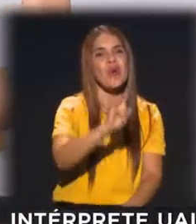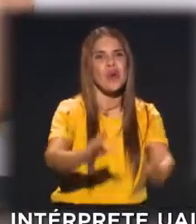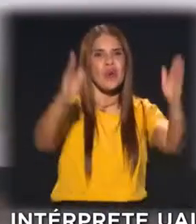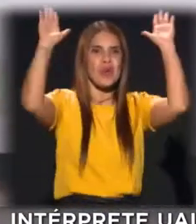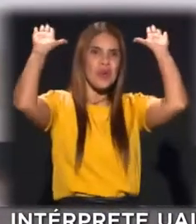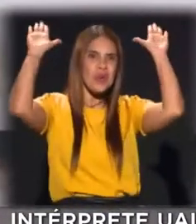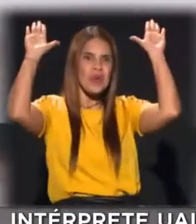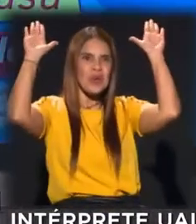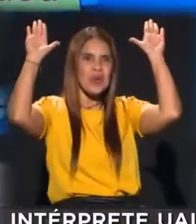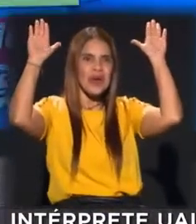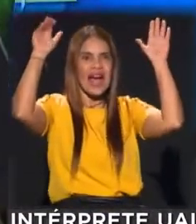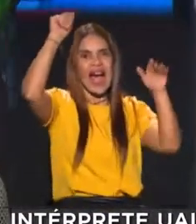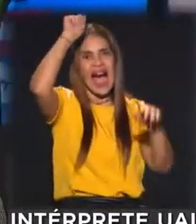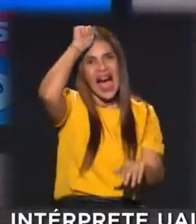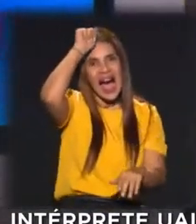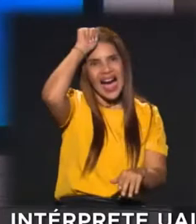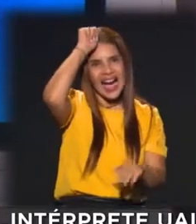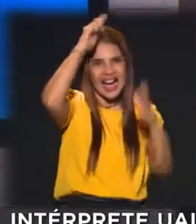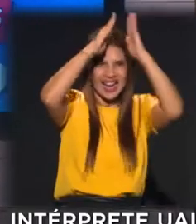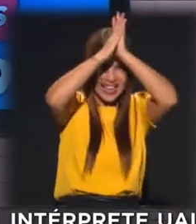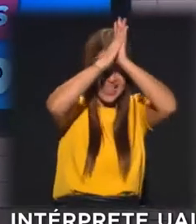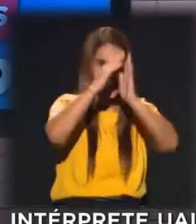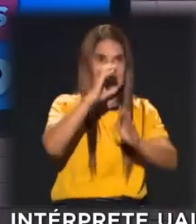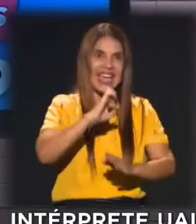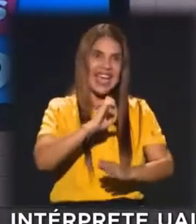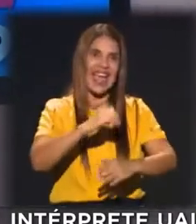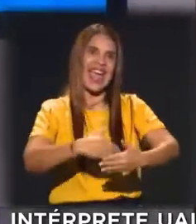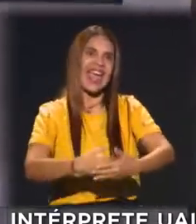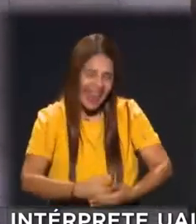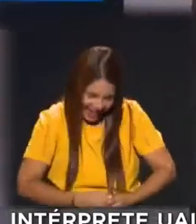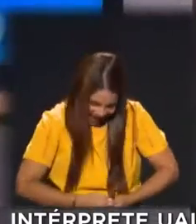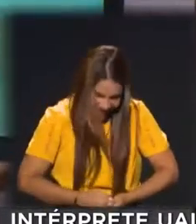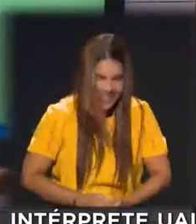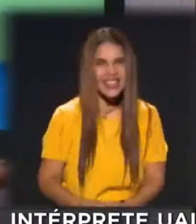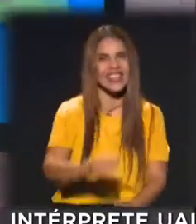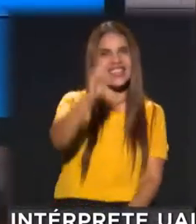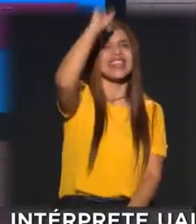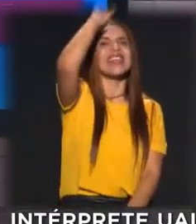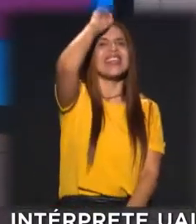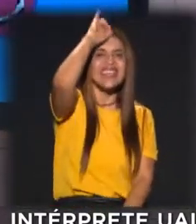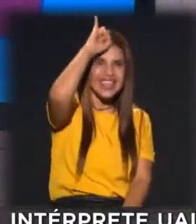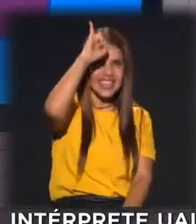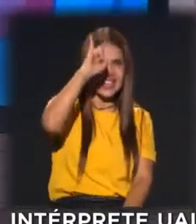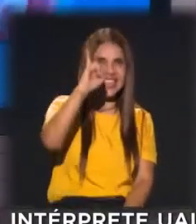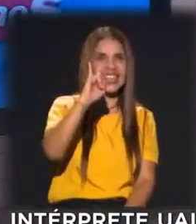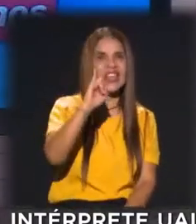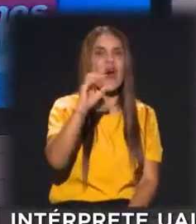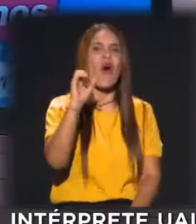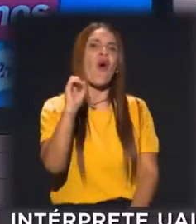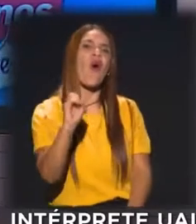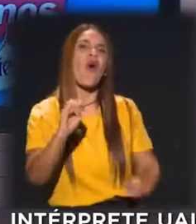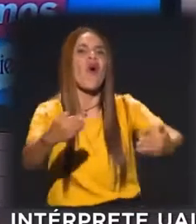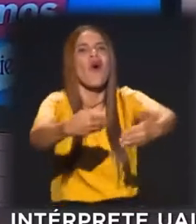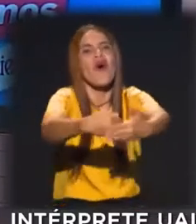U. A. A. E. E. I. I.